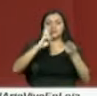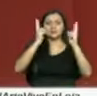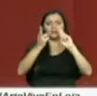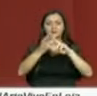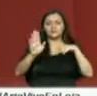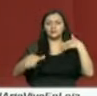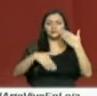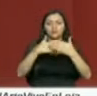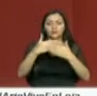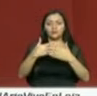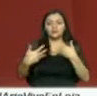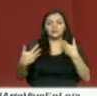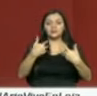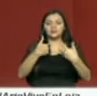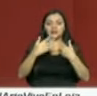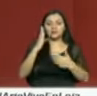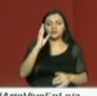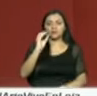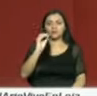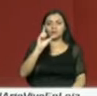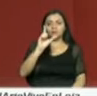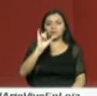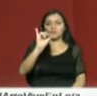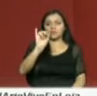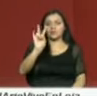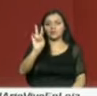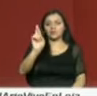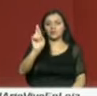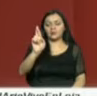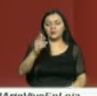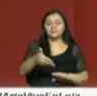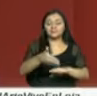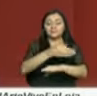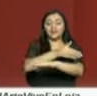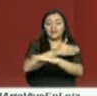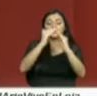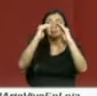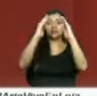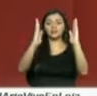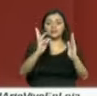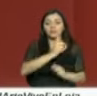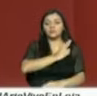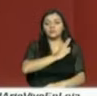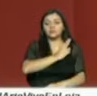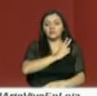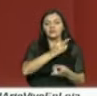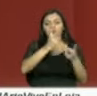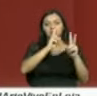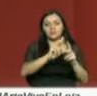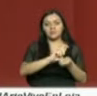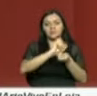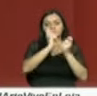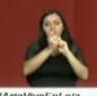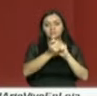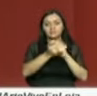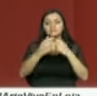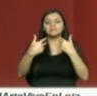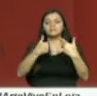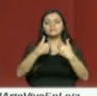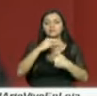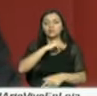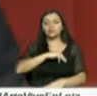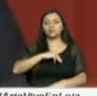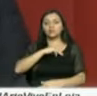el Teatro Bolívar, la antigua Casona Universitaria, el Centro Cultural Municipal Alfredo Mora Reyes y